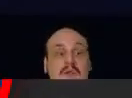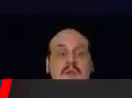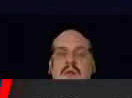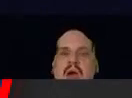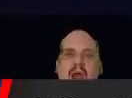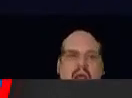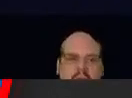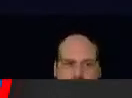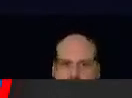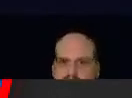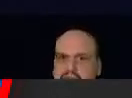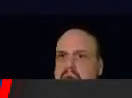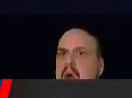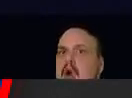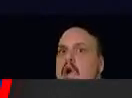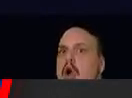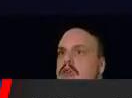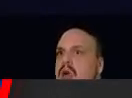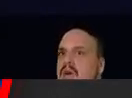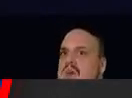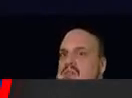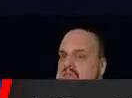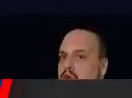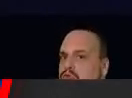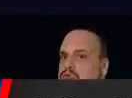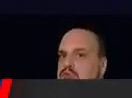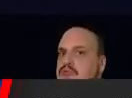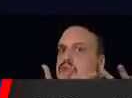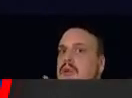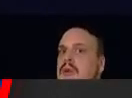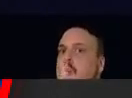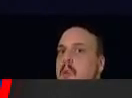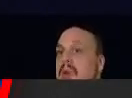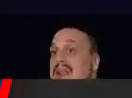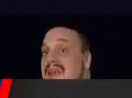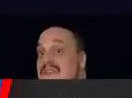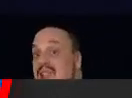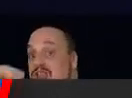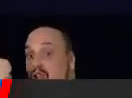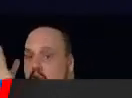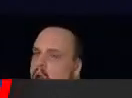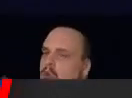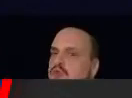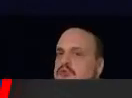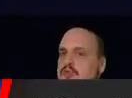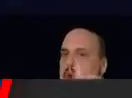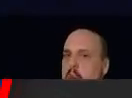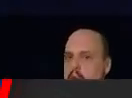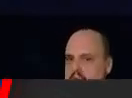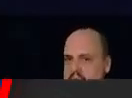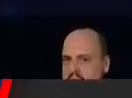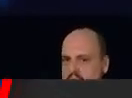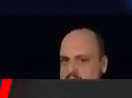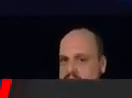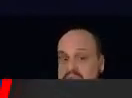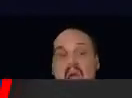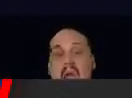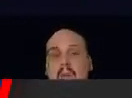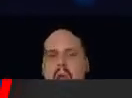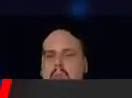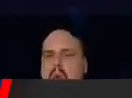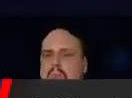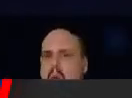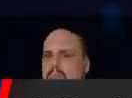es lo que te beneficia si no tenés inflación tenés menos posibilidades de cerrar empresas